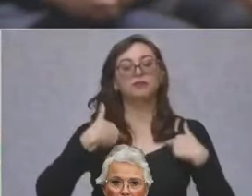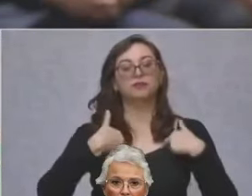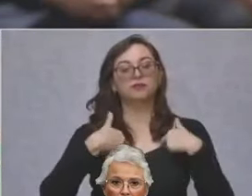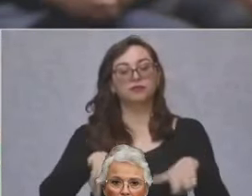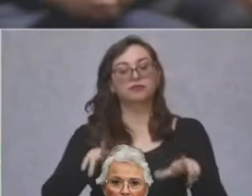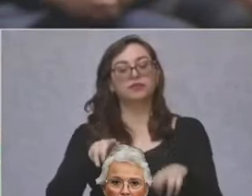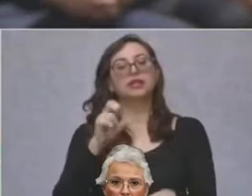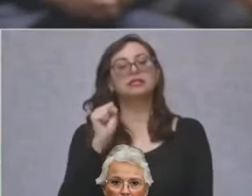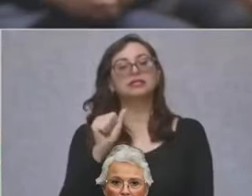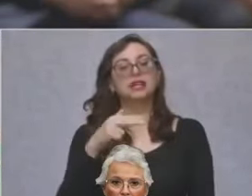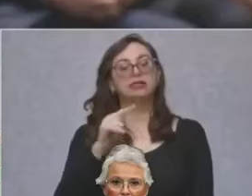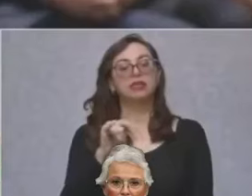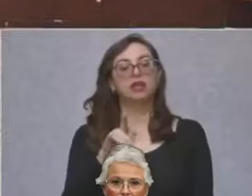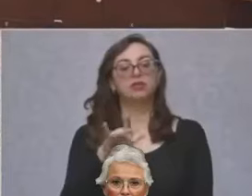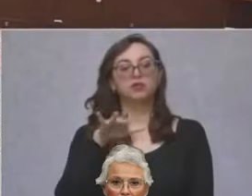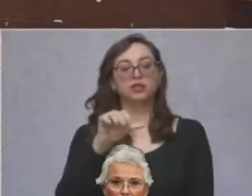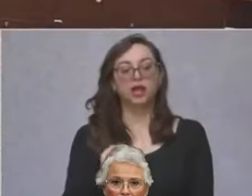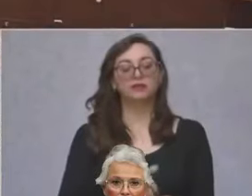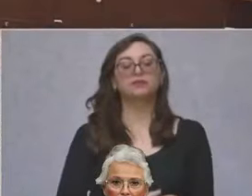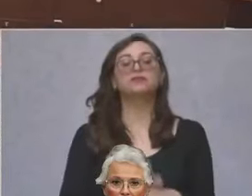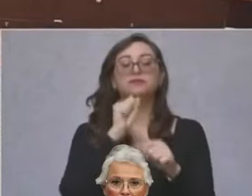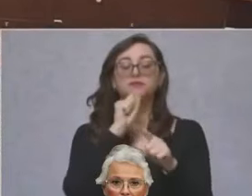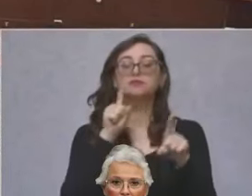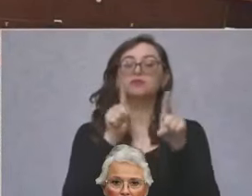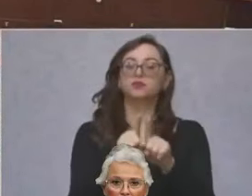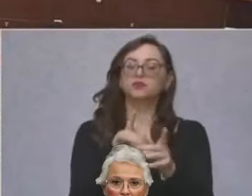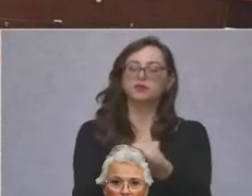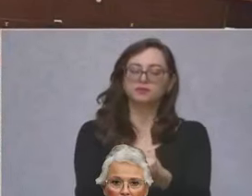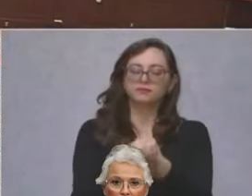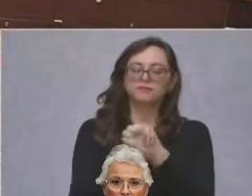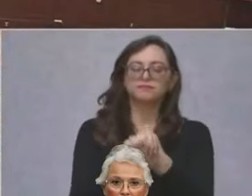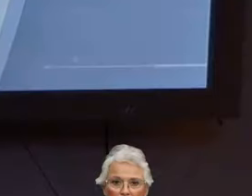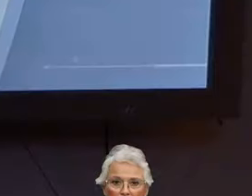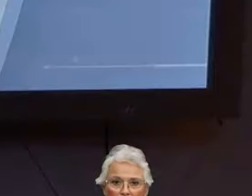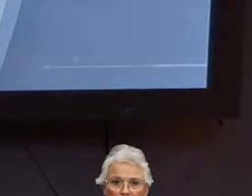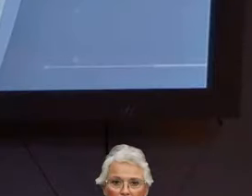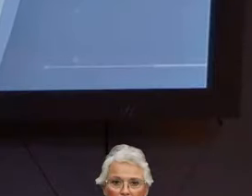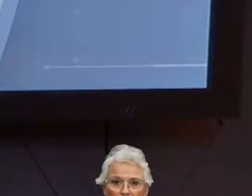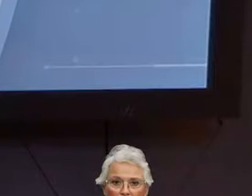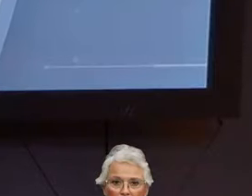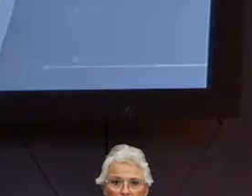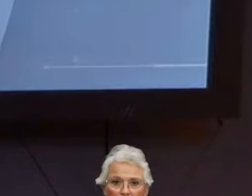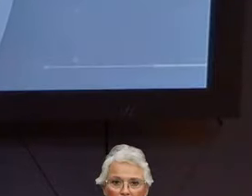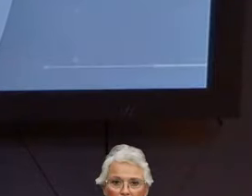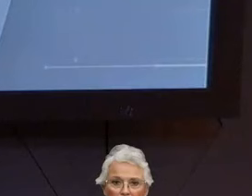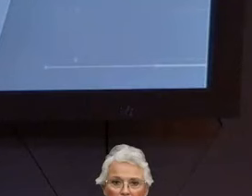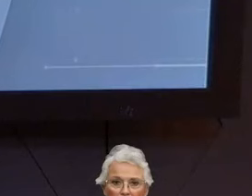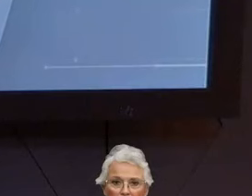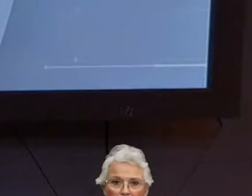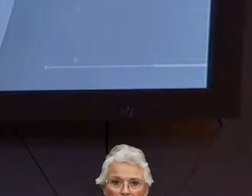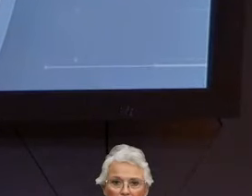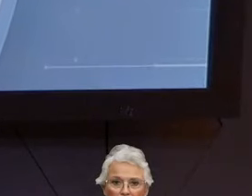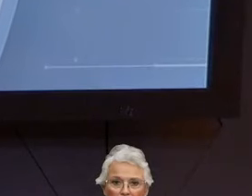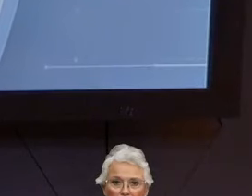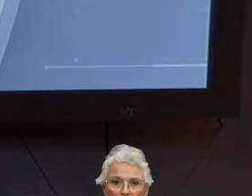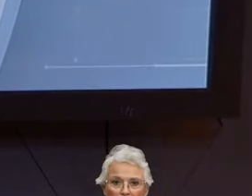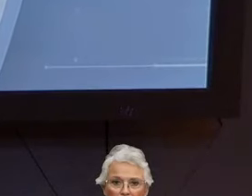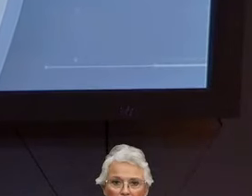para presidir la mesa directiva. Ya, bueno, pues estaremos al pendiente de todo esto. Y vaya que hay temas